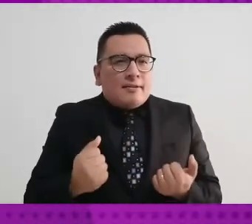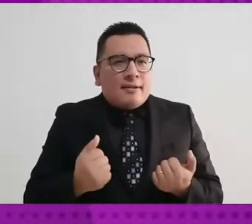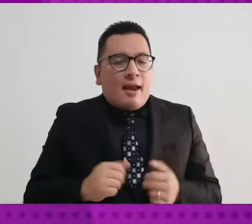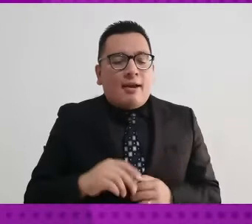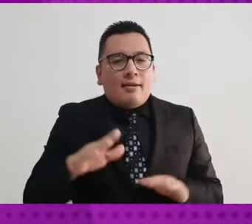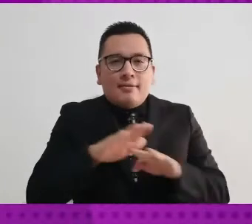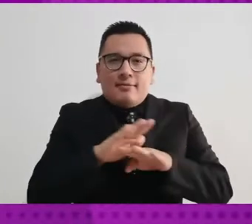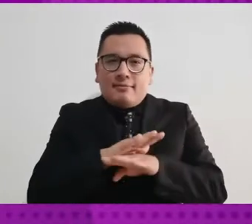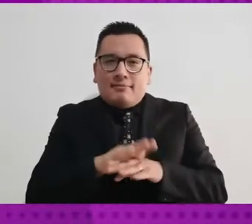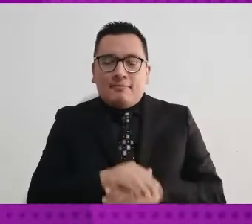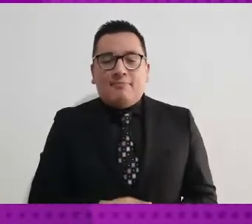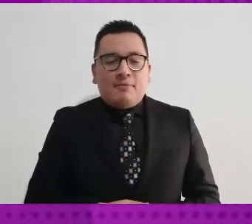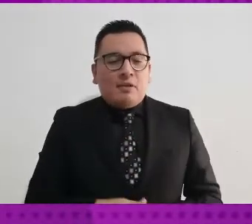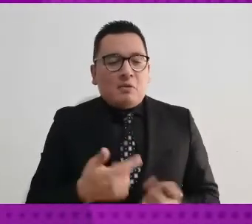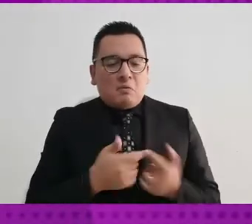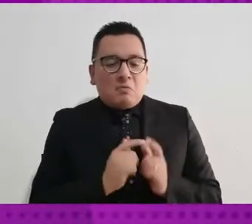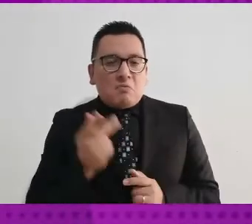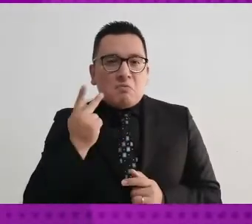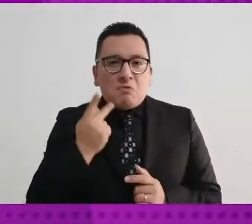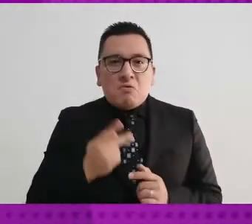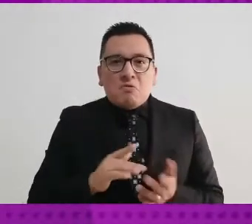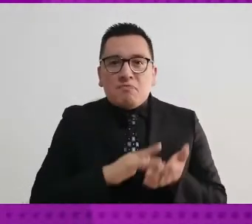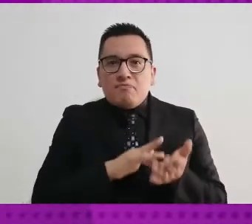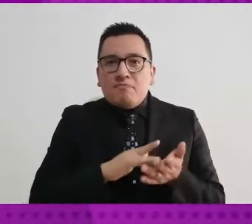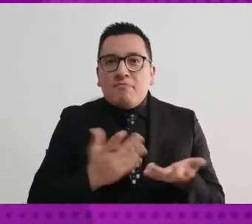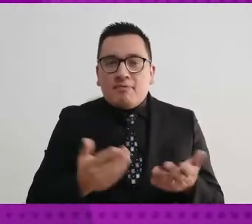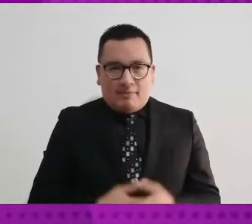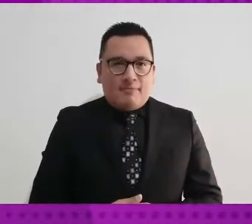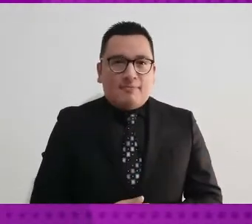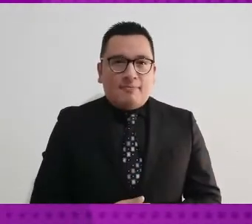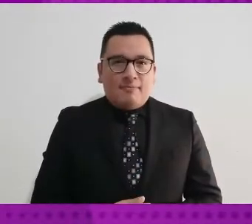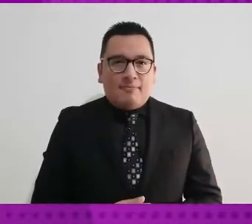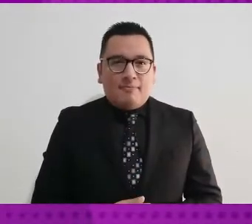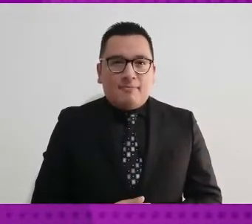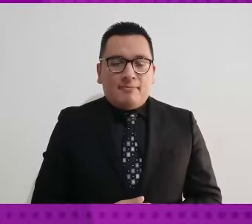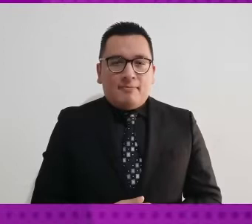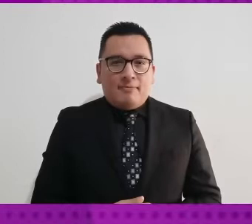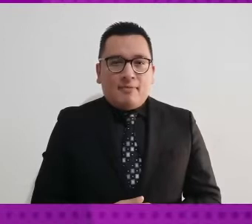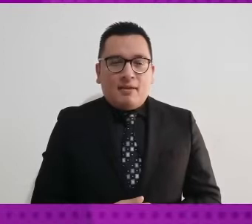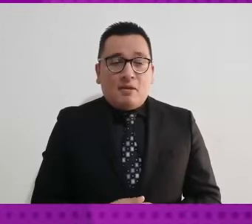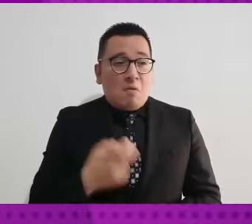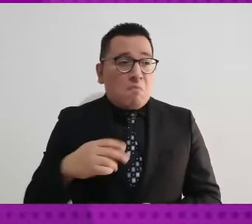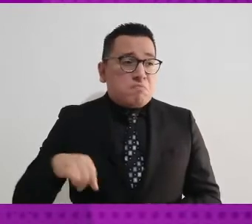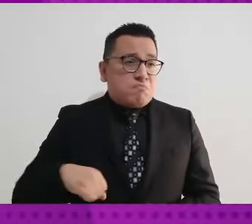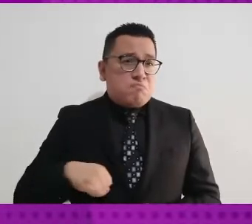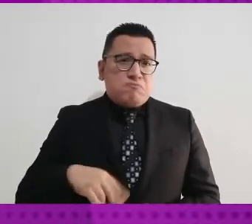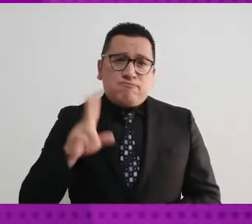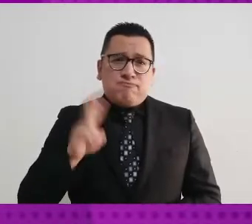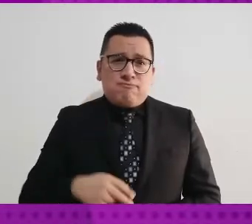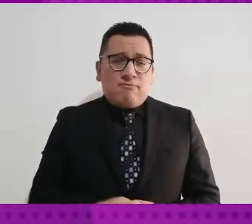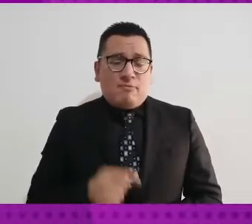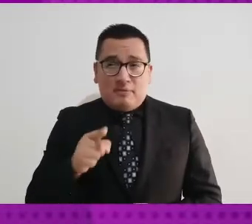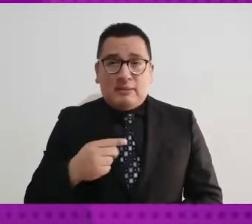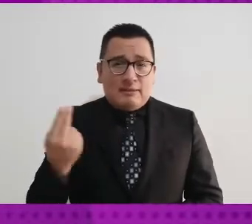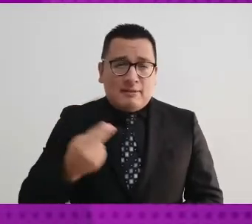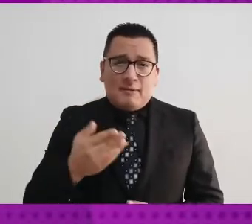cómo han cambiado las representaciones a lo largo de estas décadas, ¿no? Bueno, interesantísimo, de verdad no